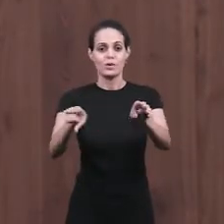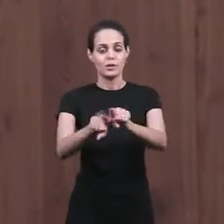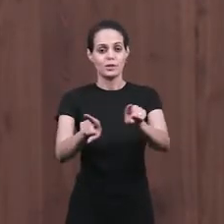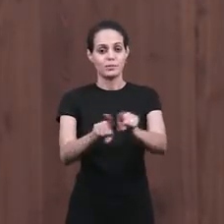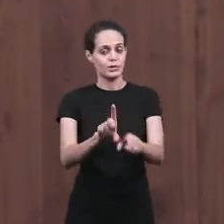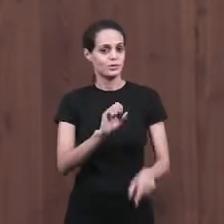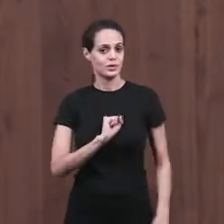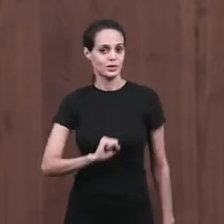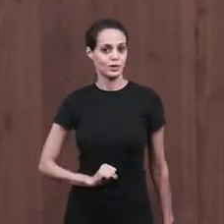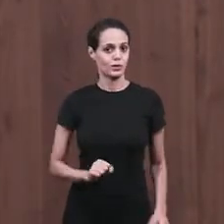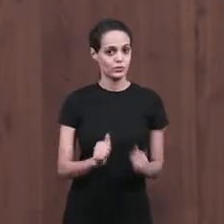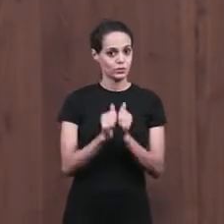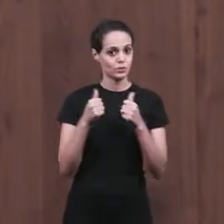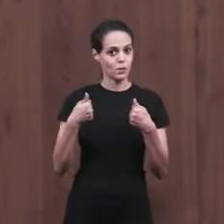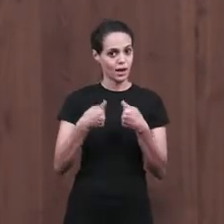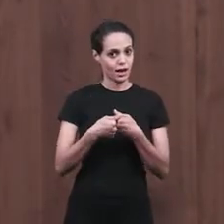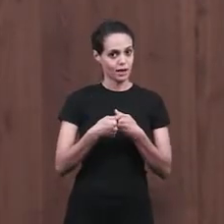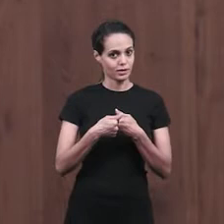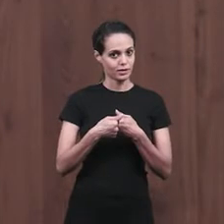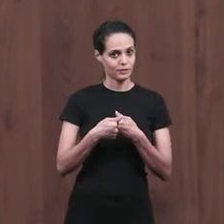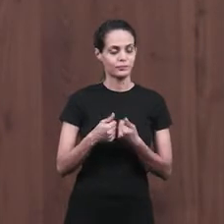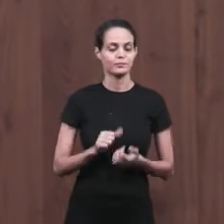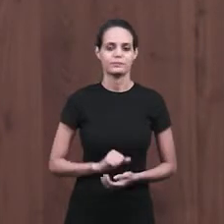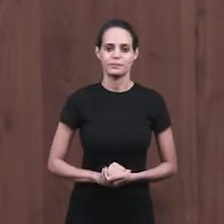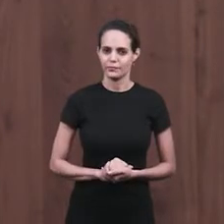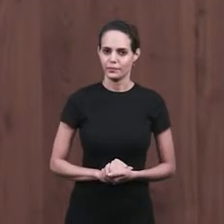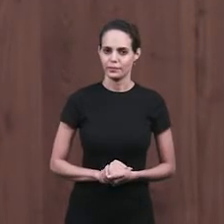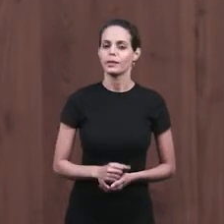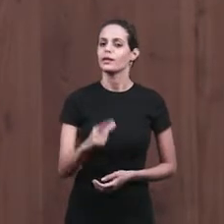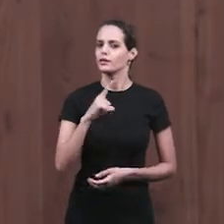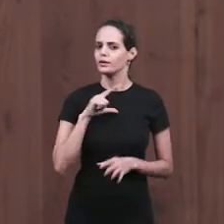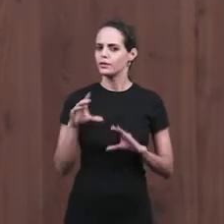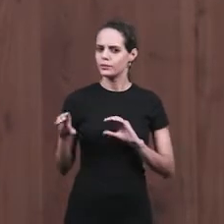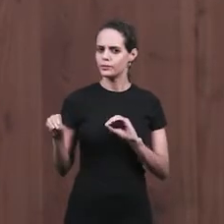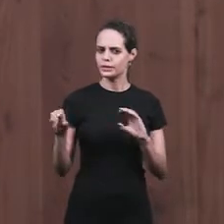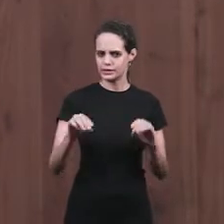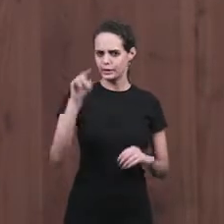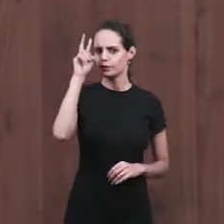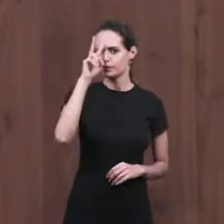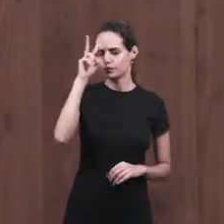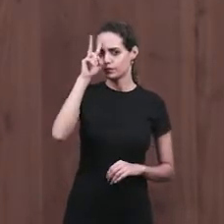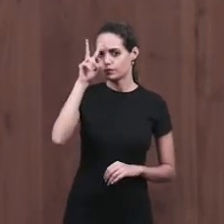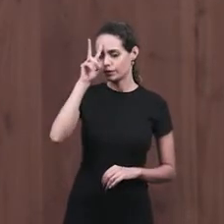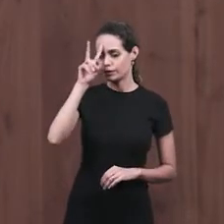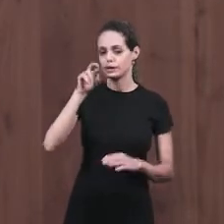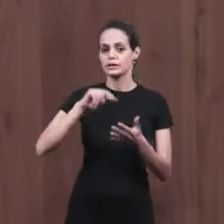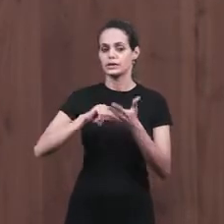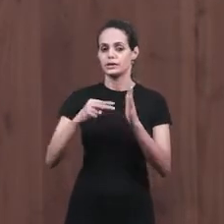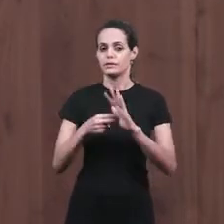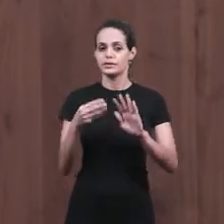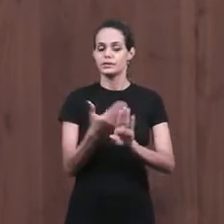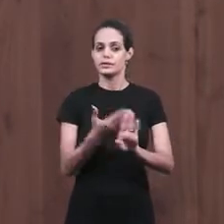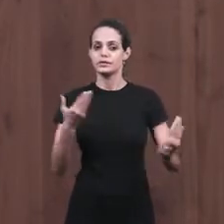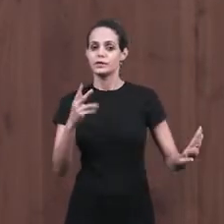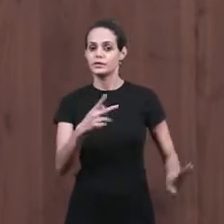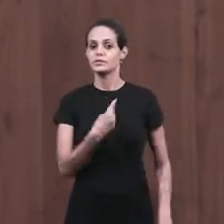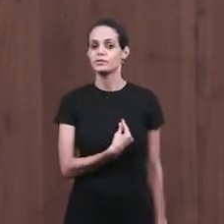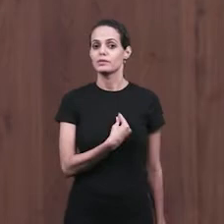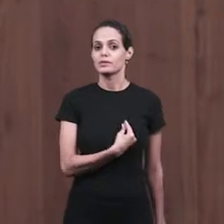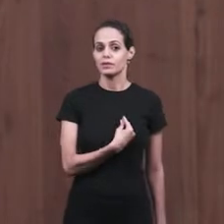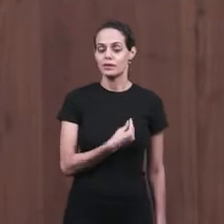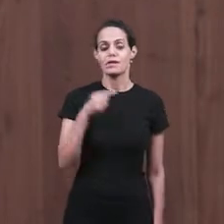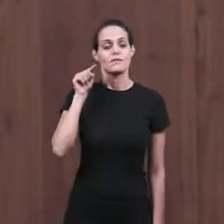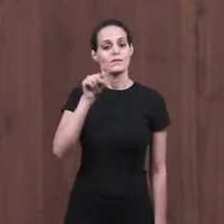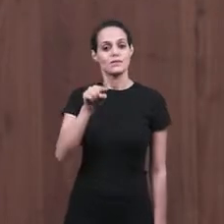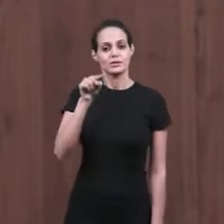para nosotros. Necesitamos santificar nuestras vidas. Si santificas tu vida, vas a ver operando